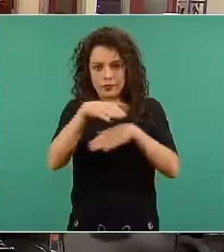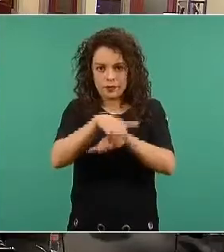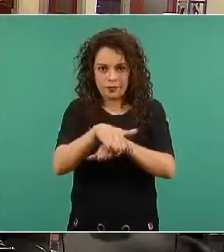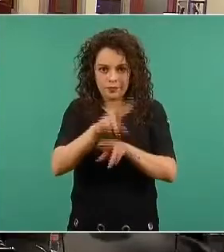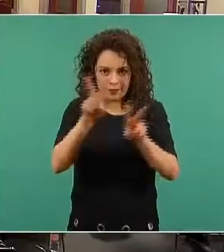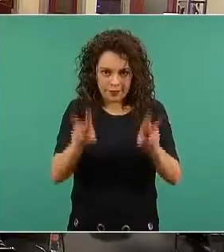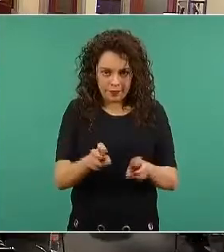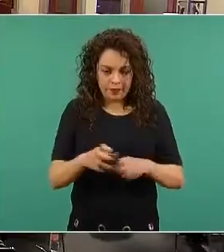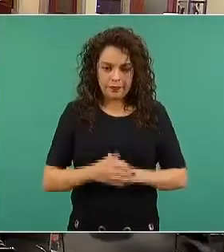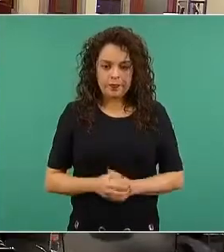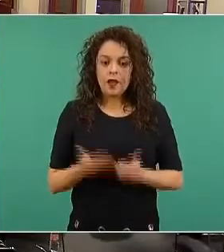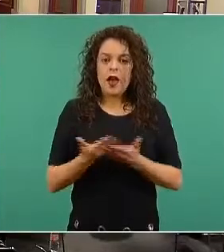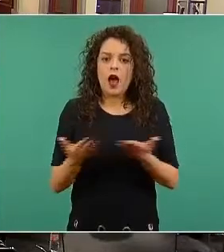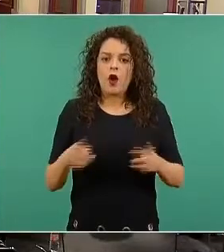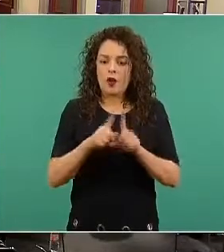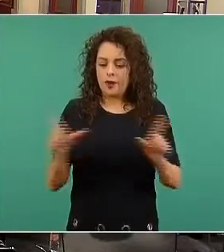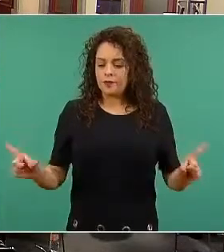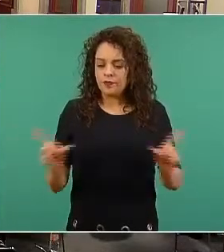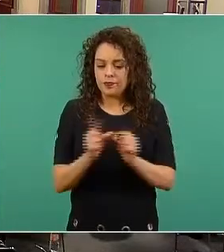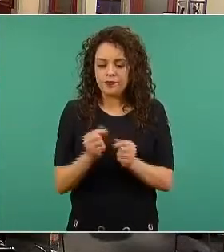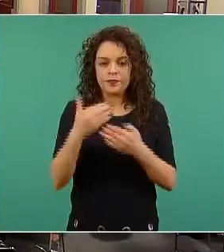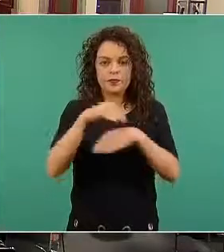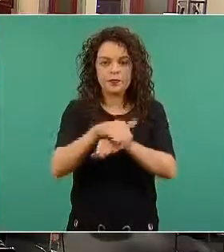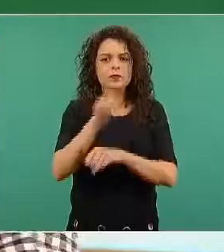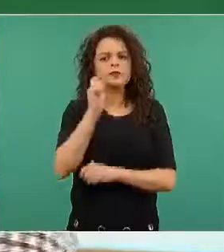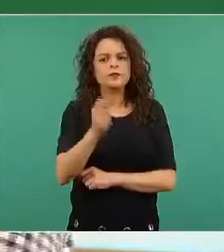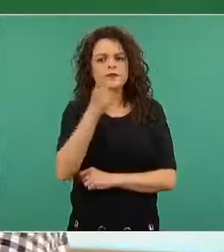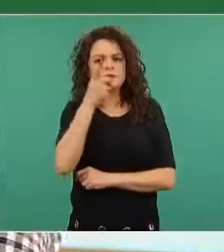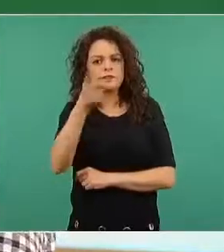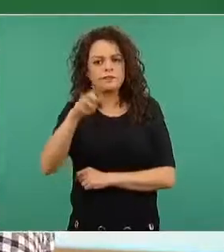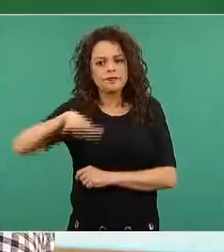brevemente, lo que dice respecto a esta